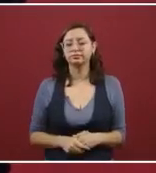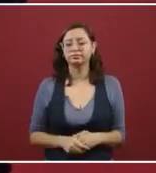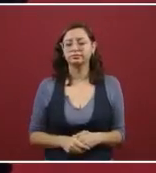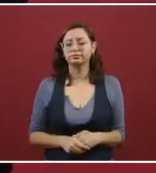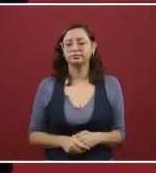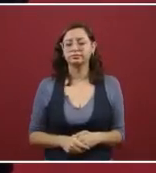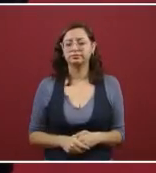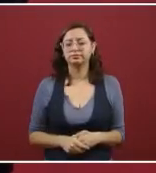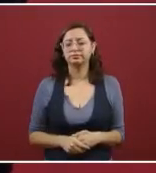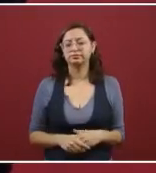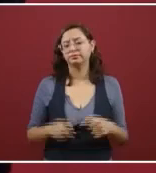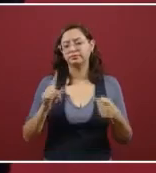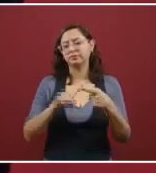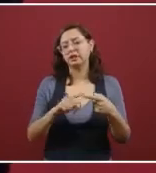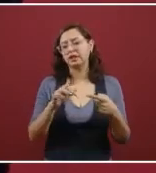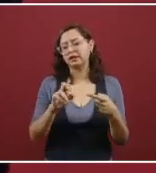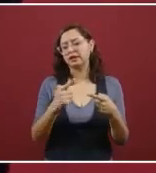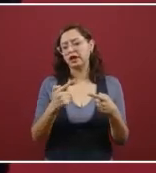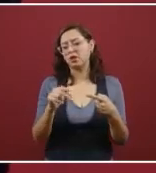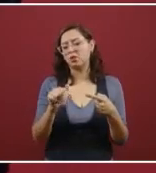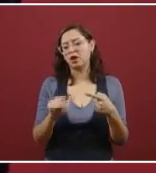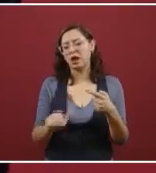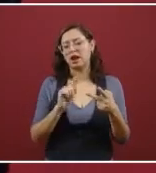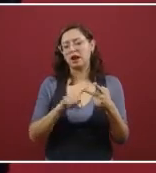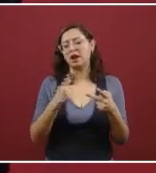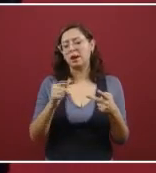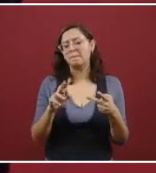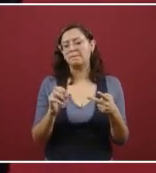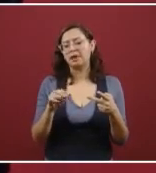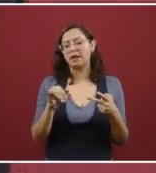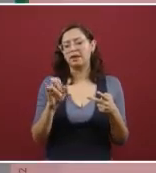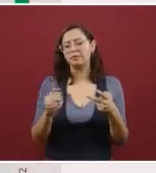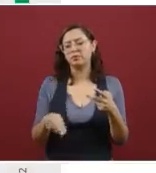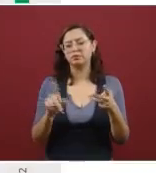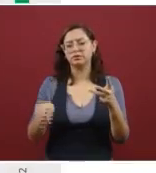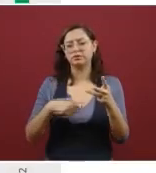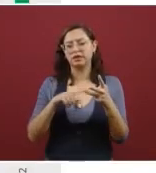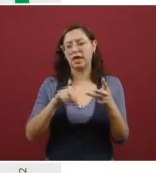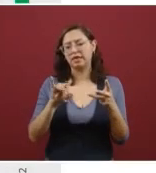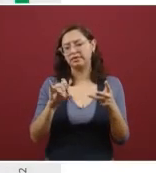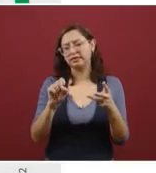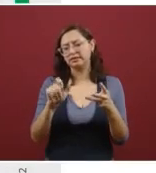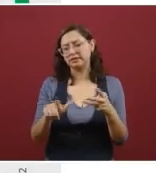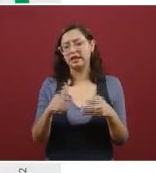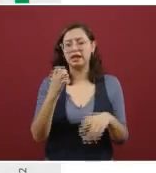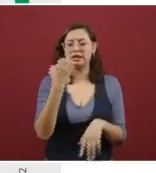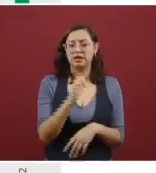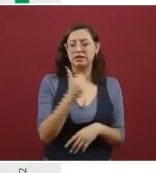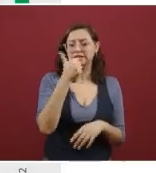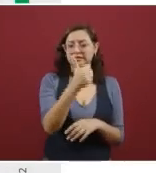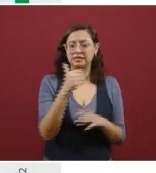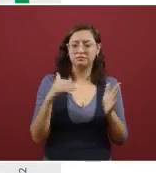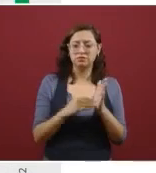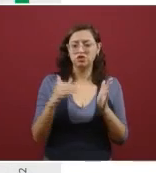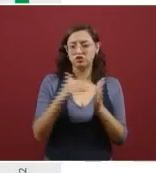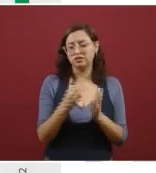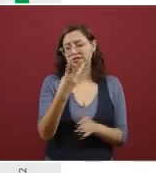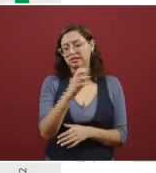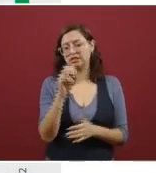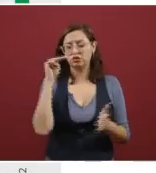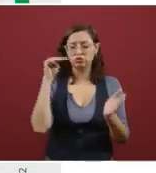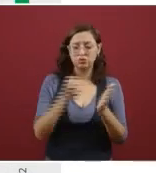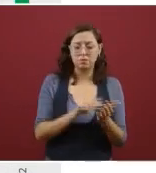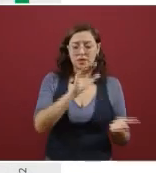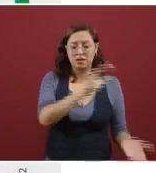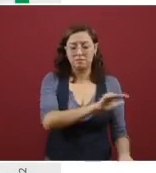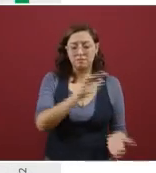Regular, premium y diésel. En enero traíamos un inventario de 6.300.000 barriles. Se ha